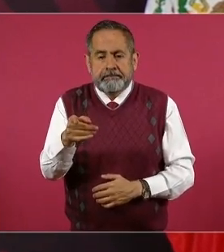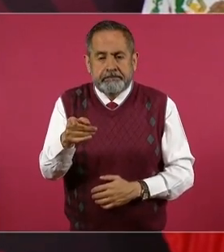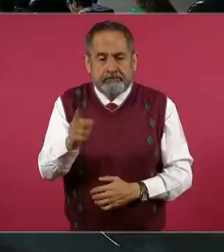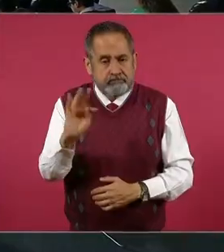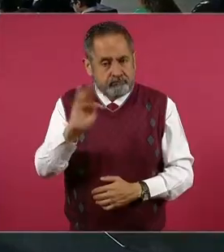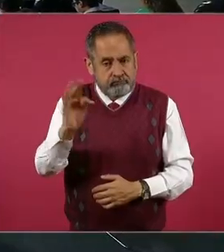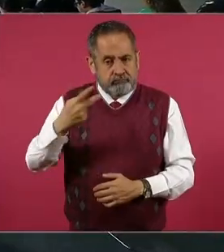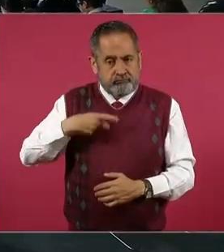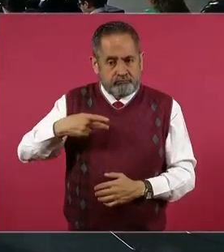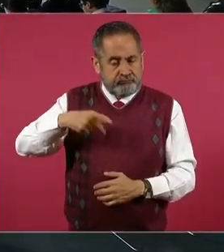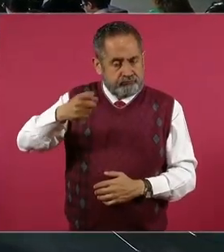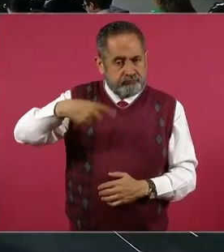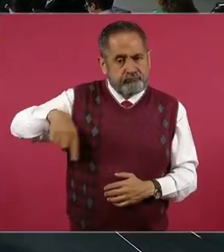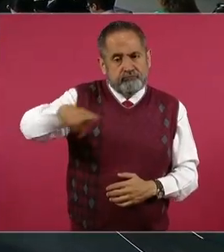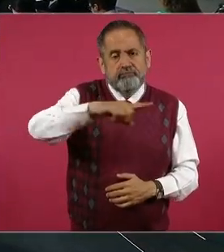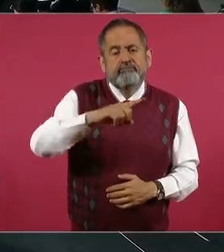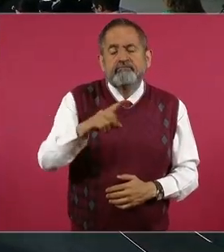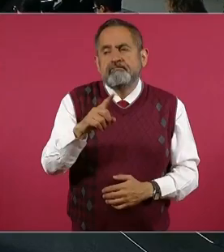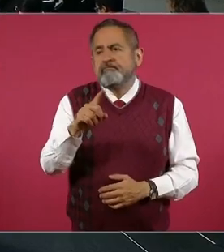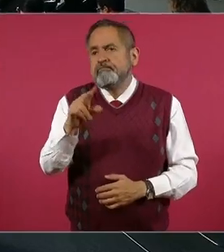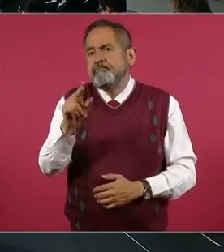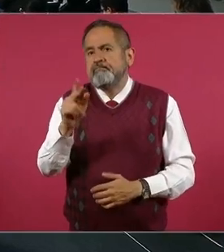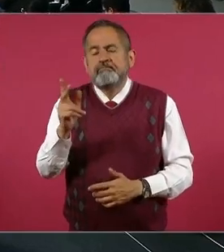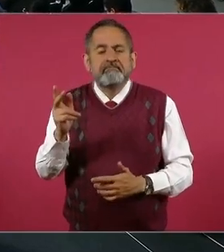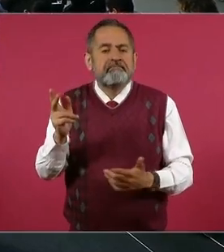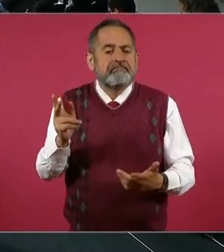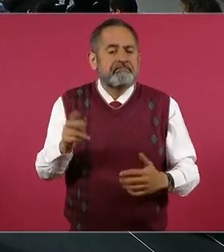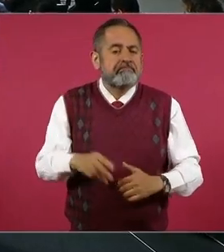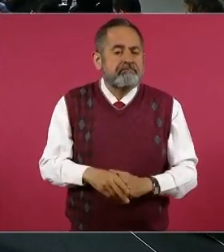la gente no